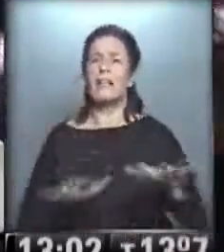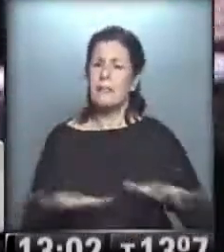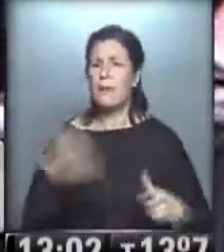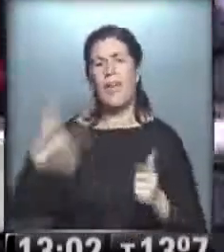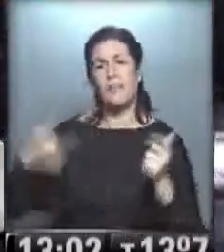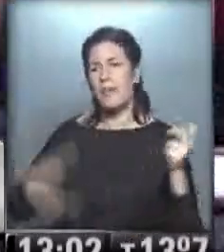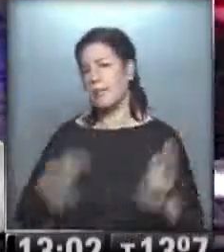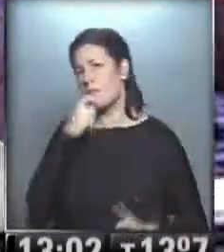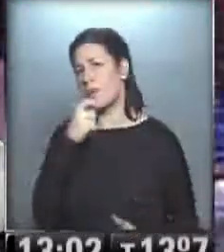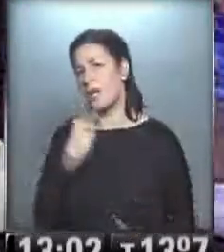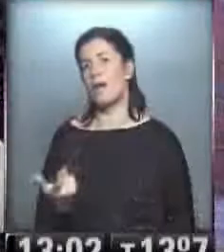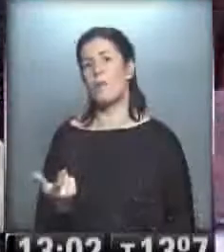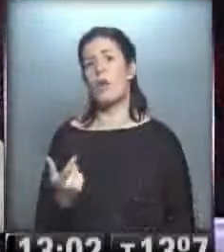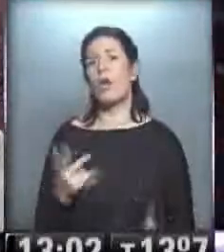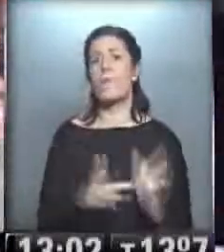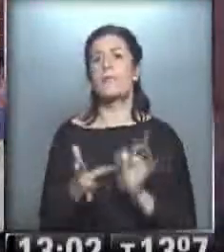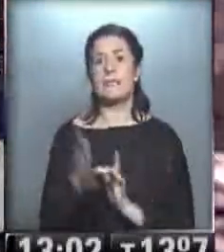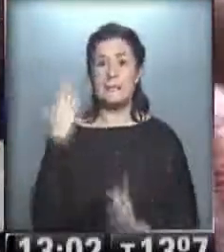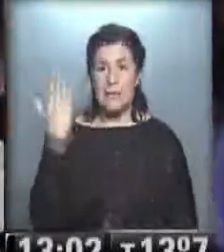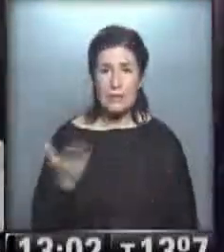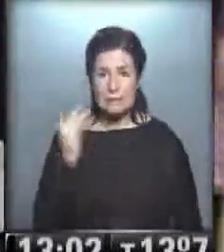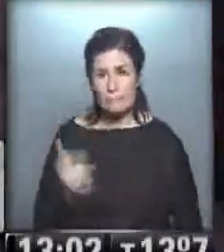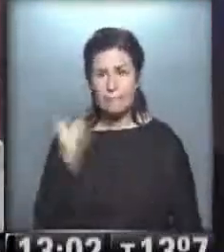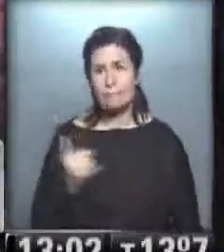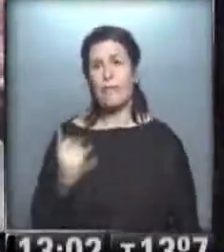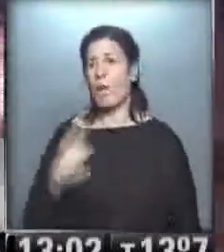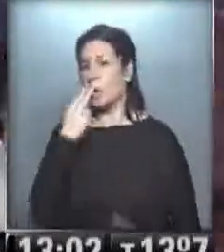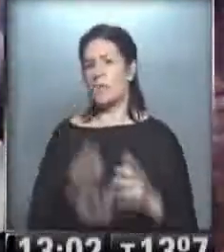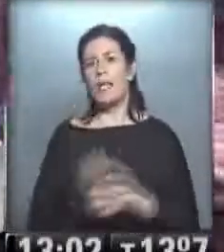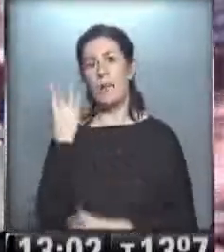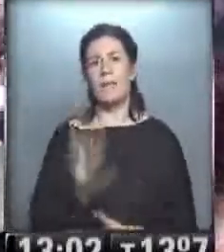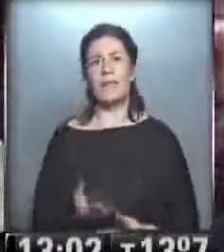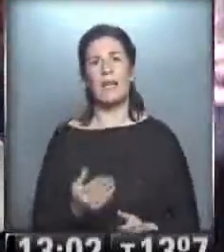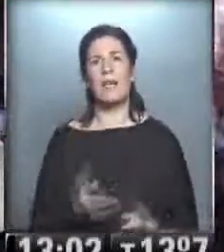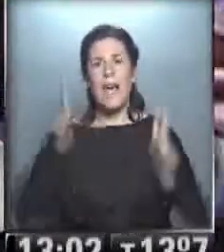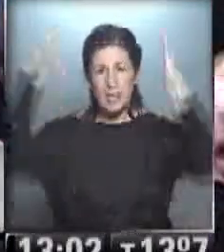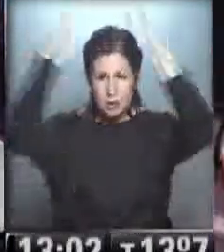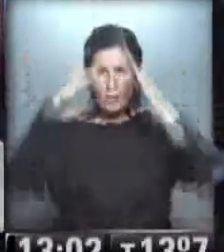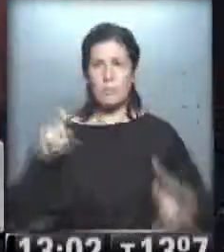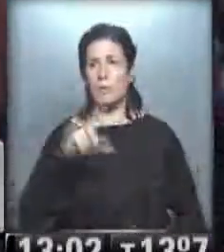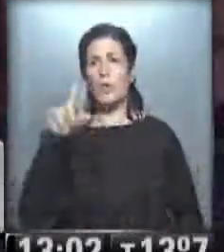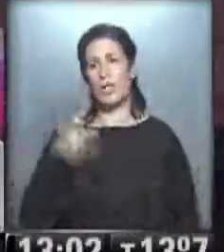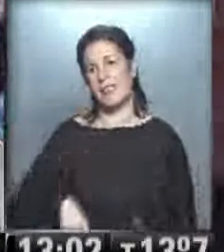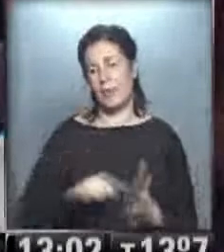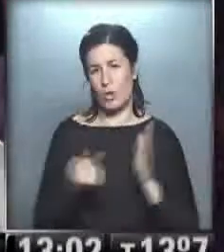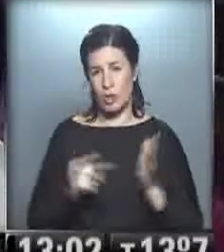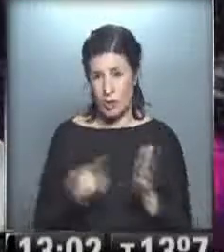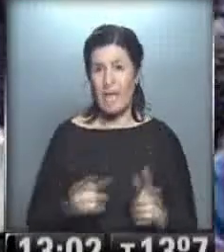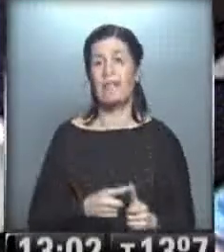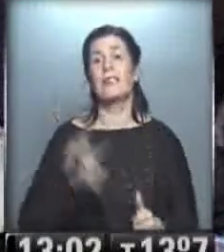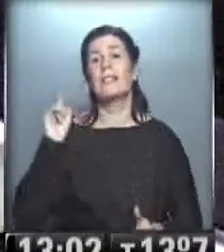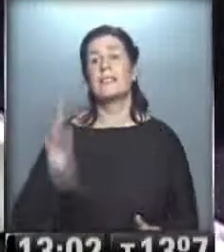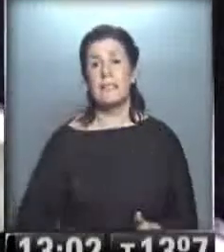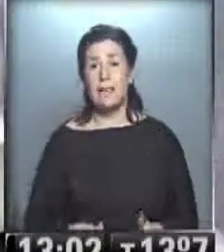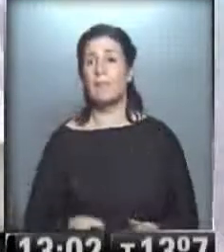la misa que dio a las once monseñor mario poli el arzobispo de buenos aires como así también